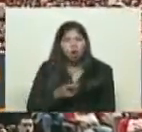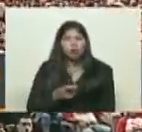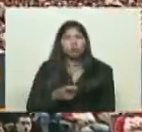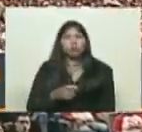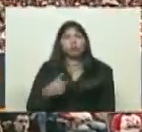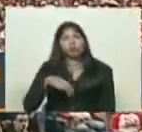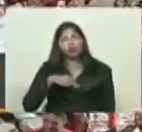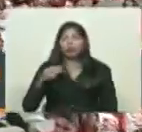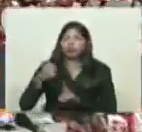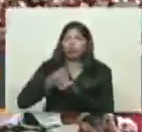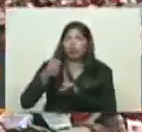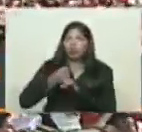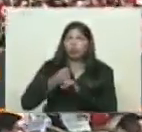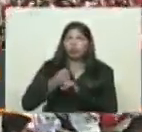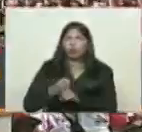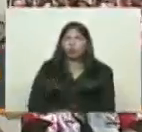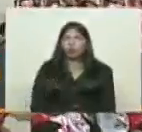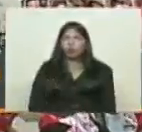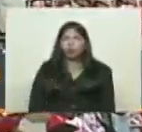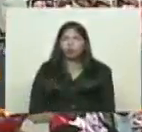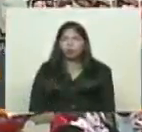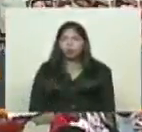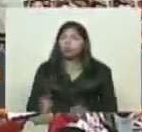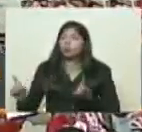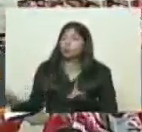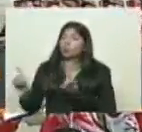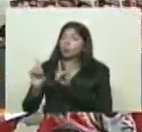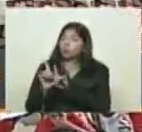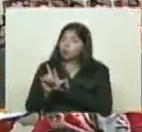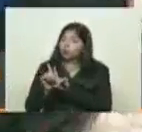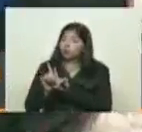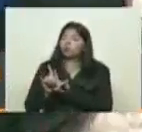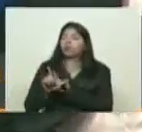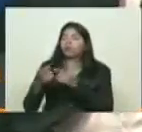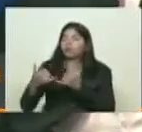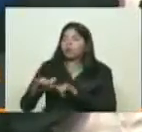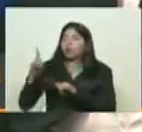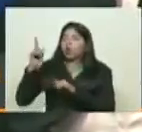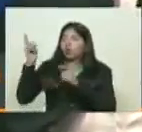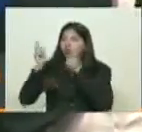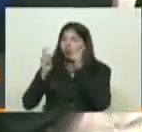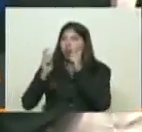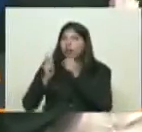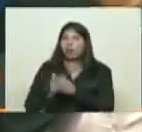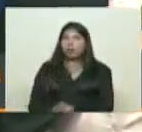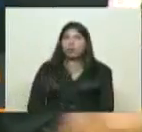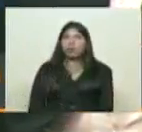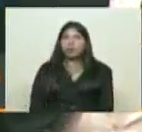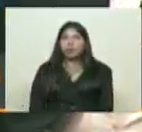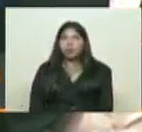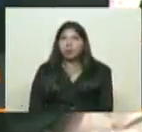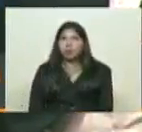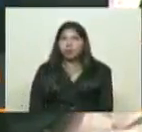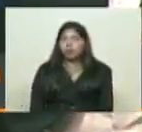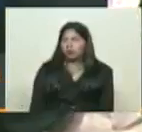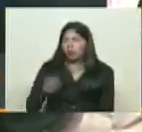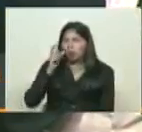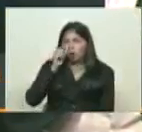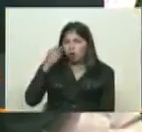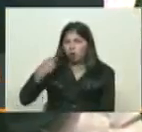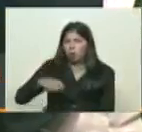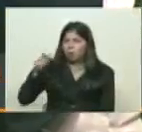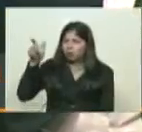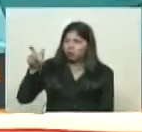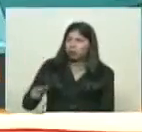a luchar al lado de un hombre digno, hijo del comandante Chávez. Un hombre que se